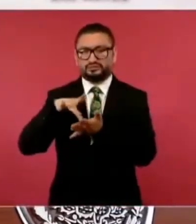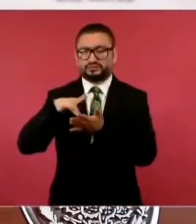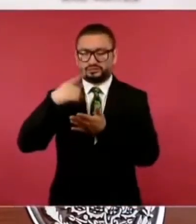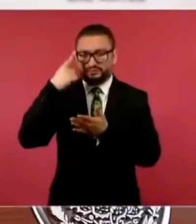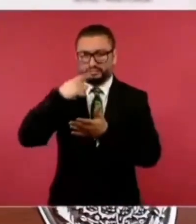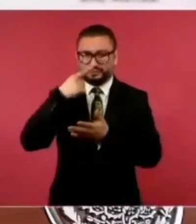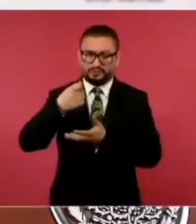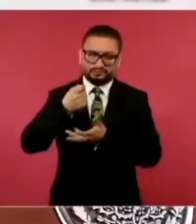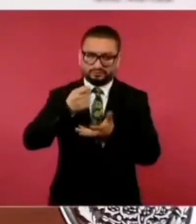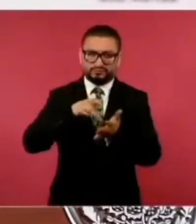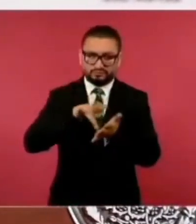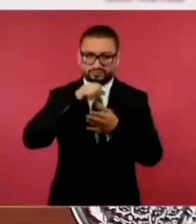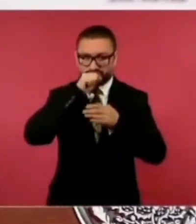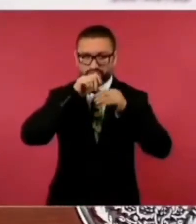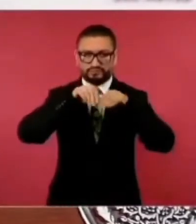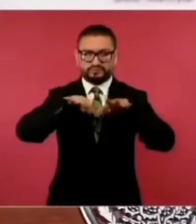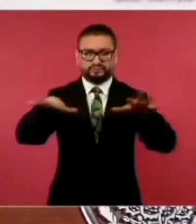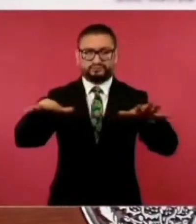campaña,